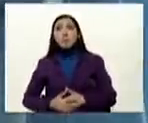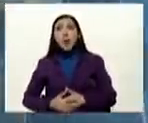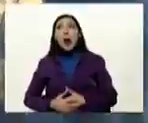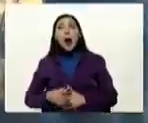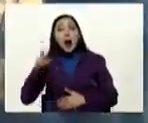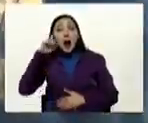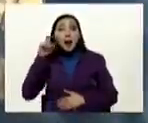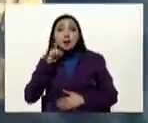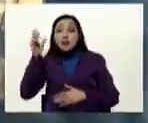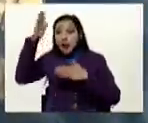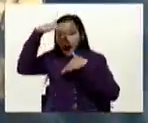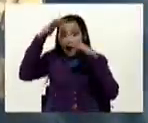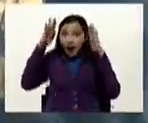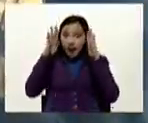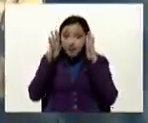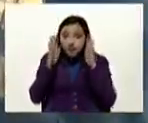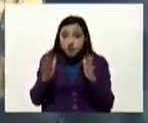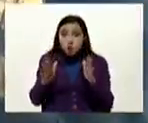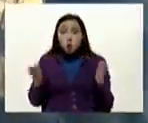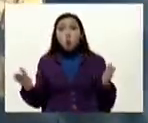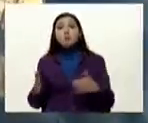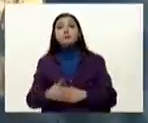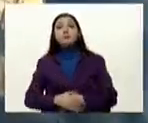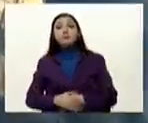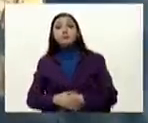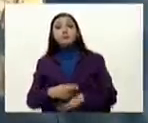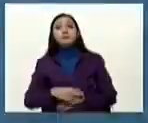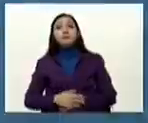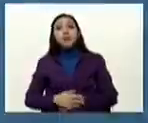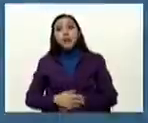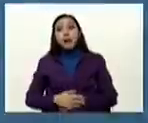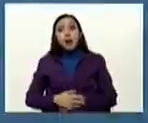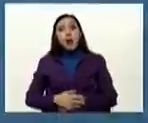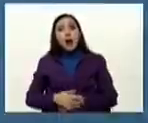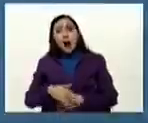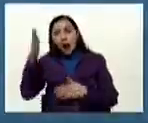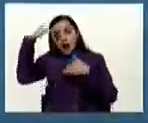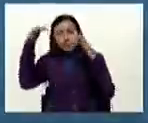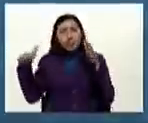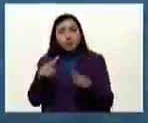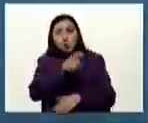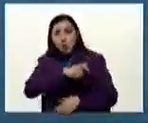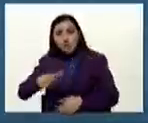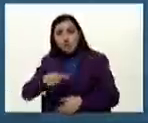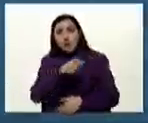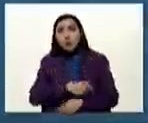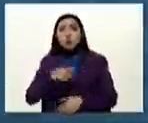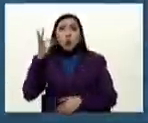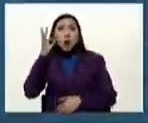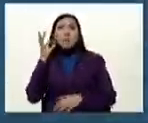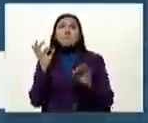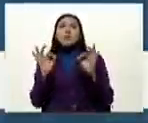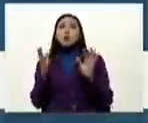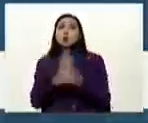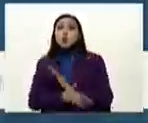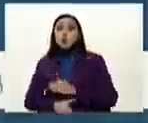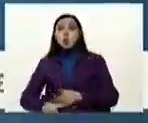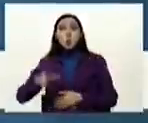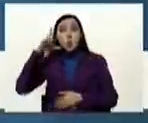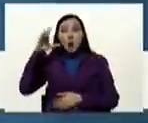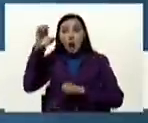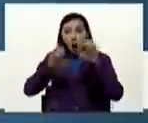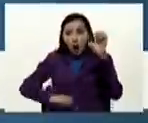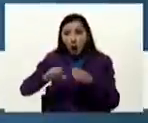maternidad. Esta maternidad, hermano presidente, va a tener una capacidad importante en la atención de las siguientes especialidades: ginecología,